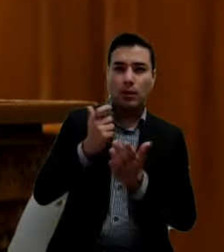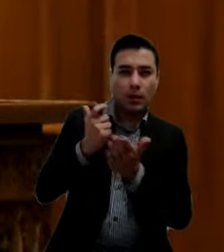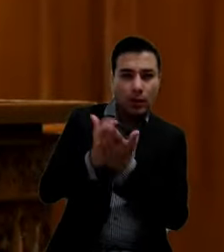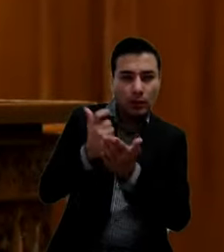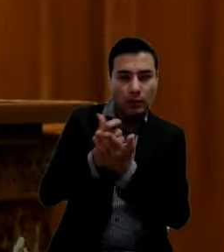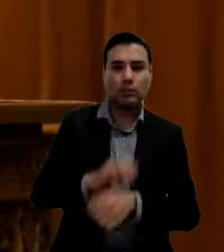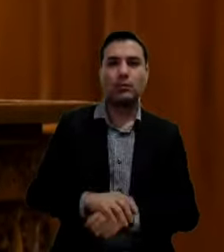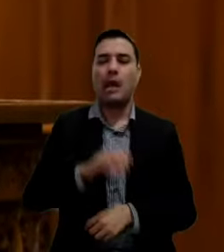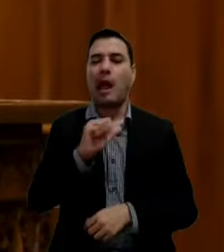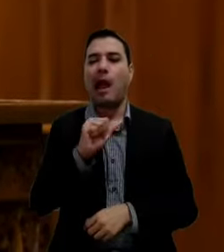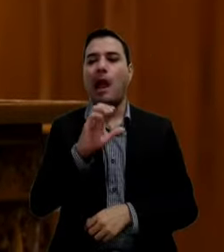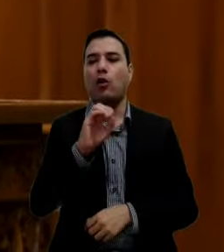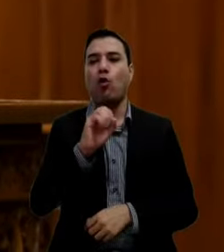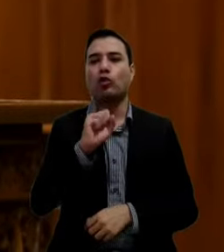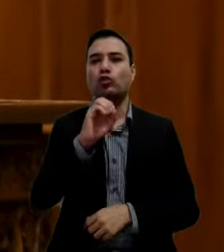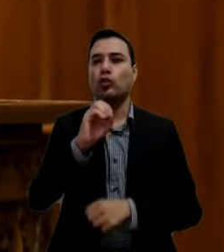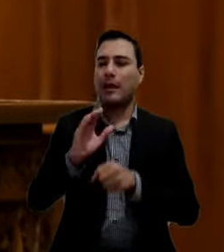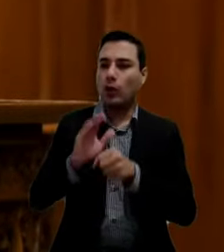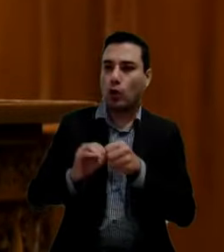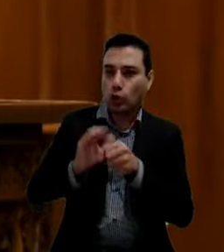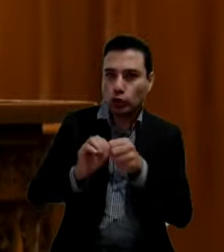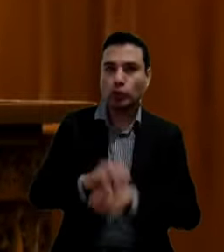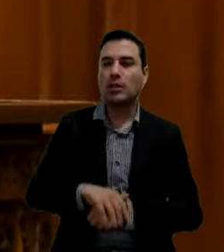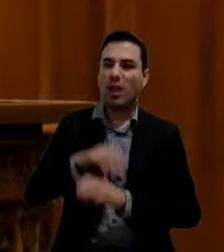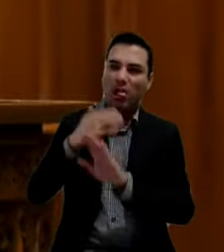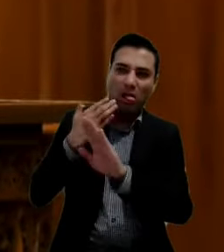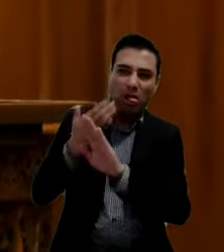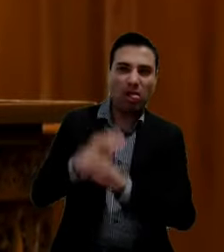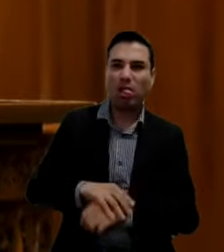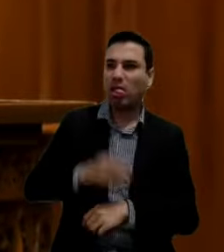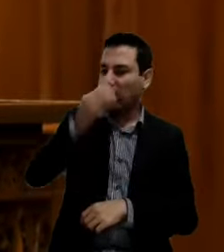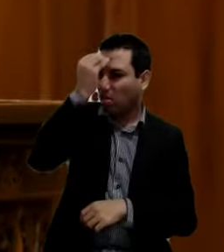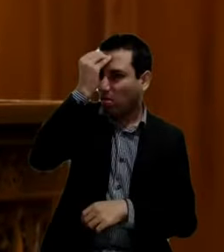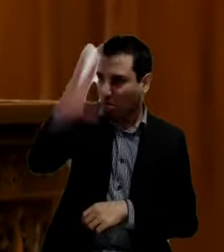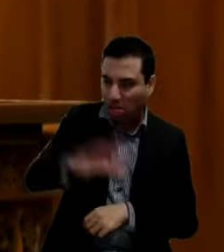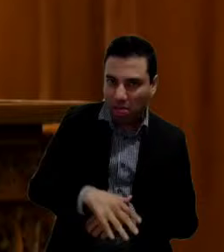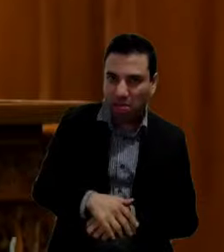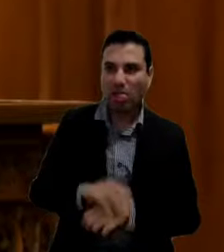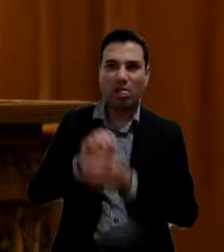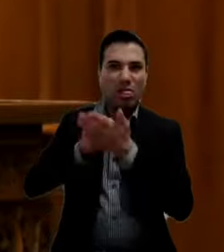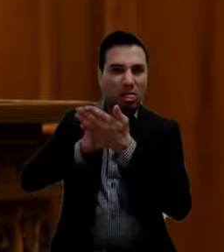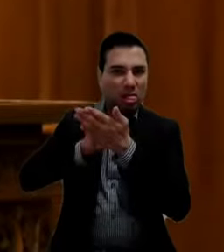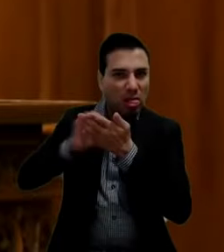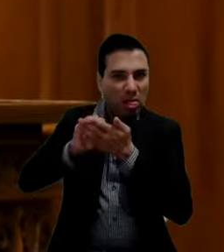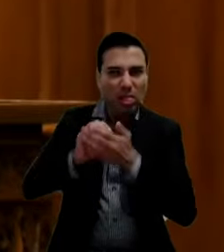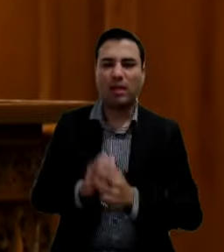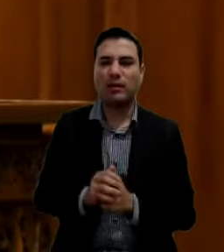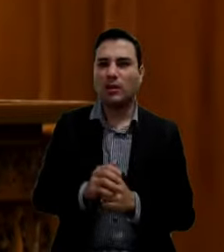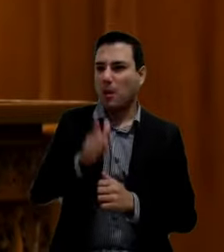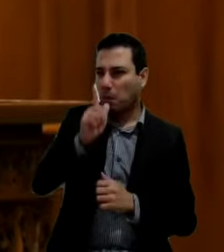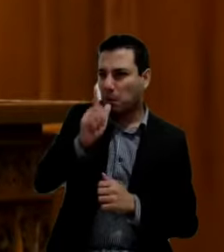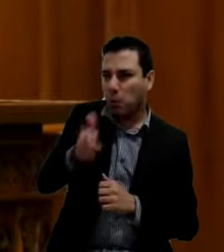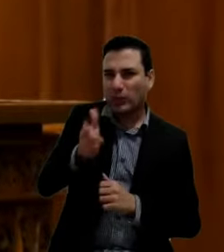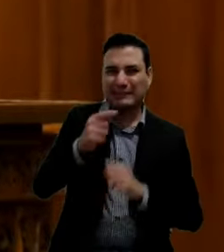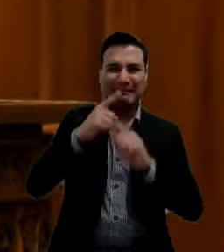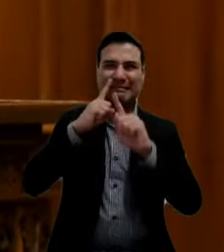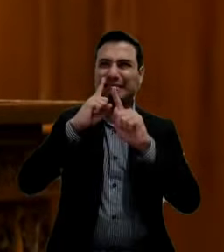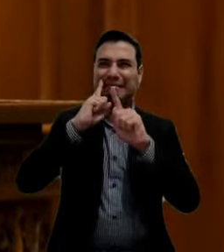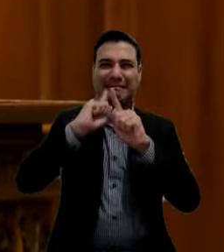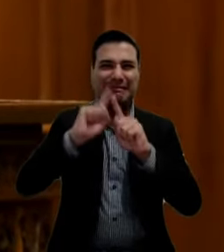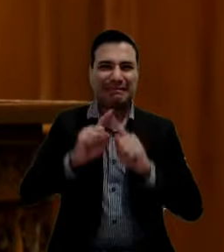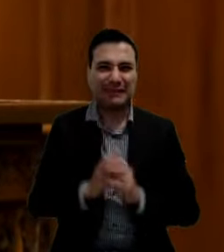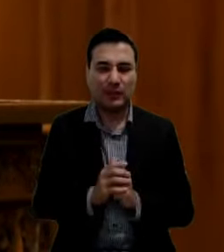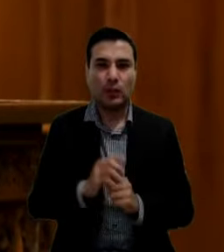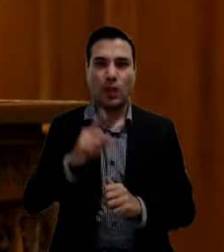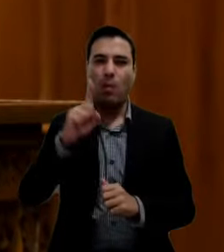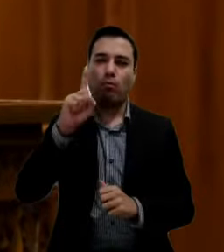violencia, injurias, calumnias, difamación o chantaje, entre otros, situación que genera desprestigio